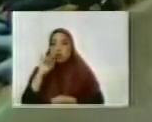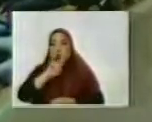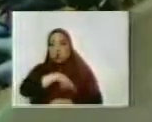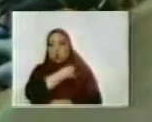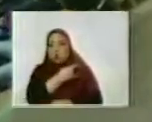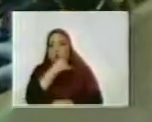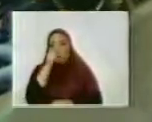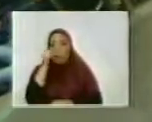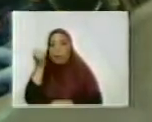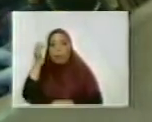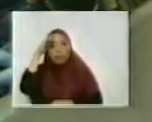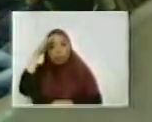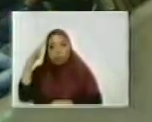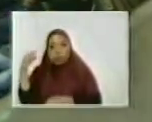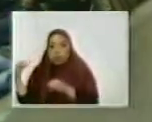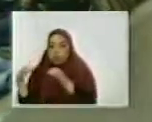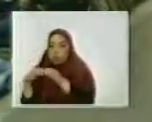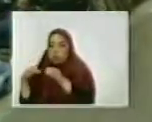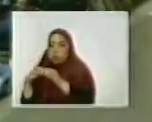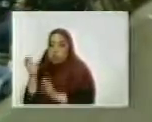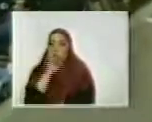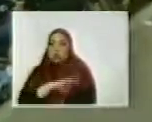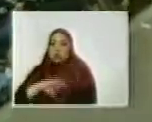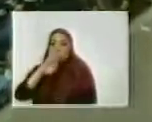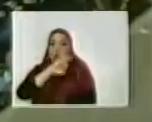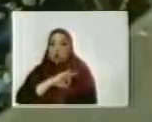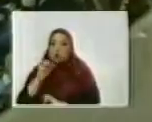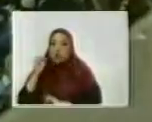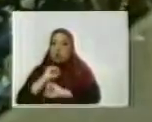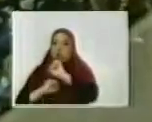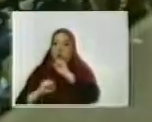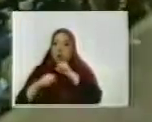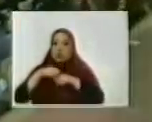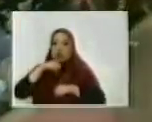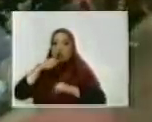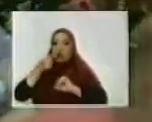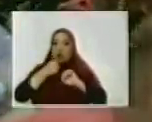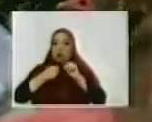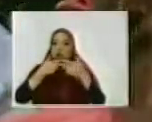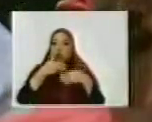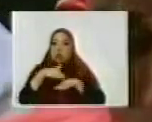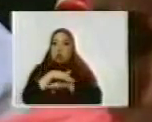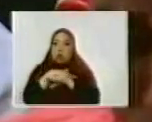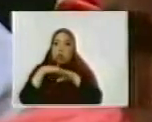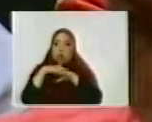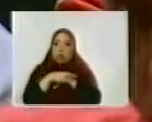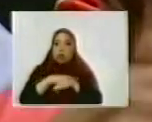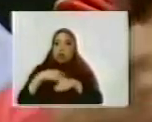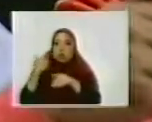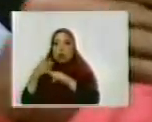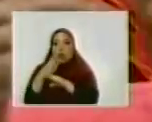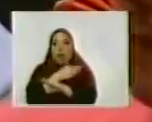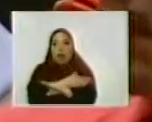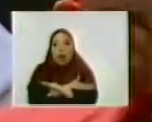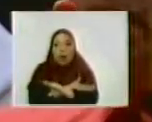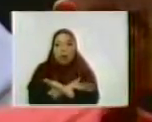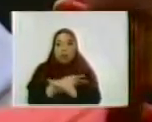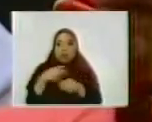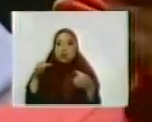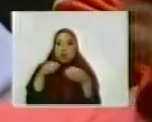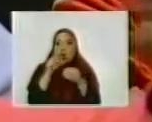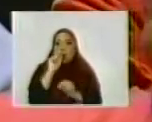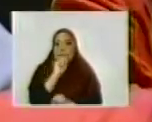la lucha armada de la izquierda venezolana que se levantó en contra de la dictadura de los gobiernos adecos y copellanos del Pacto de Punto